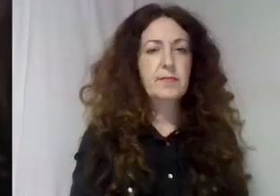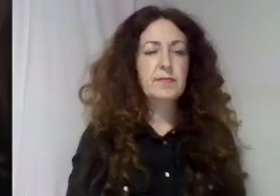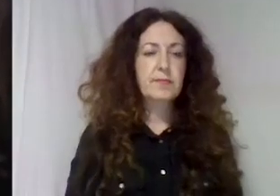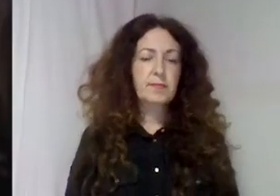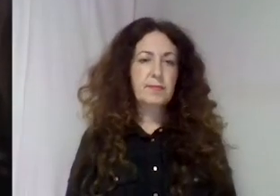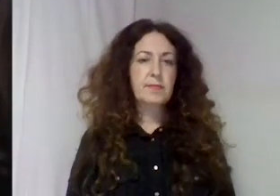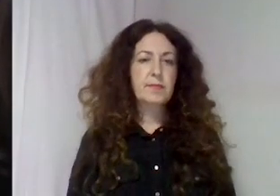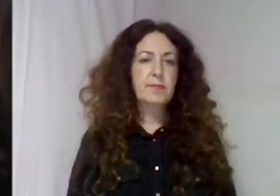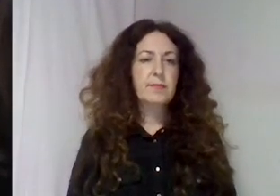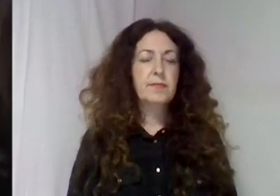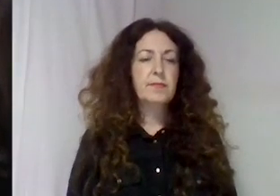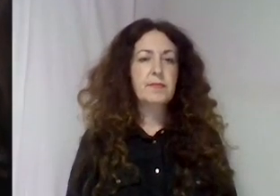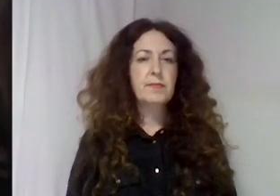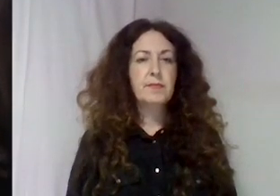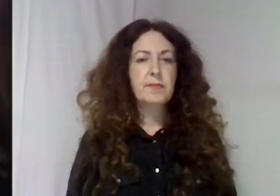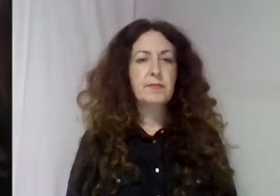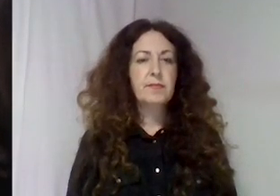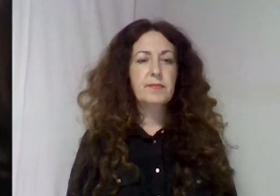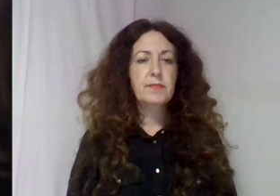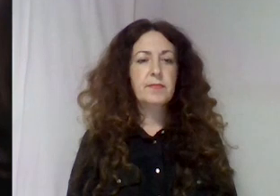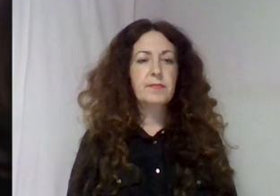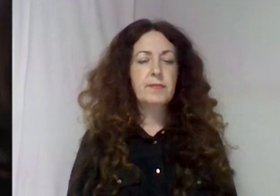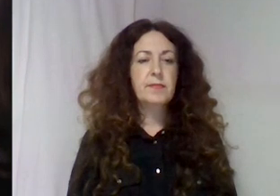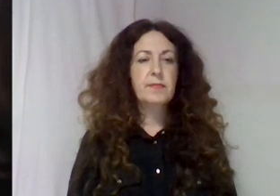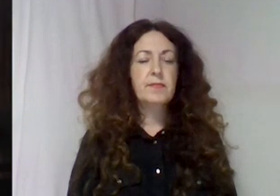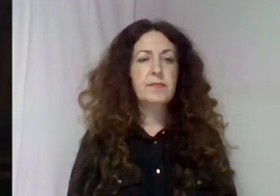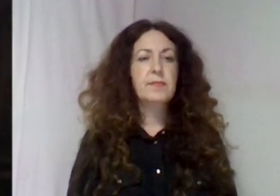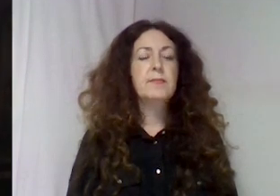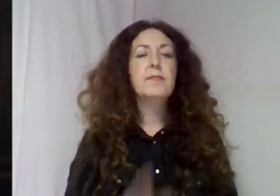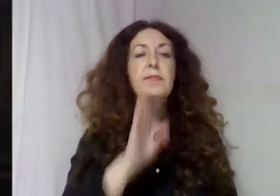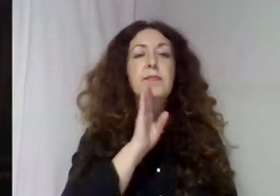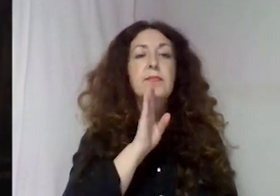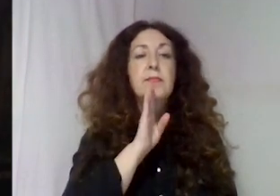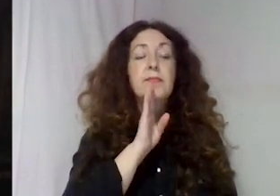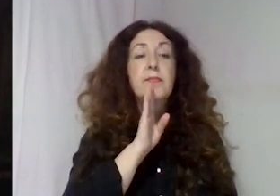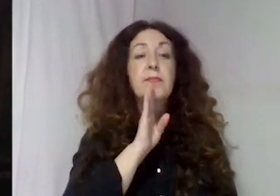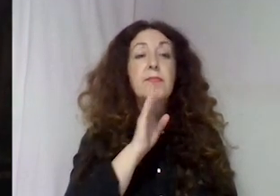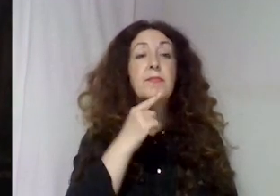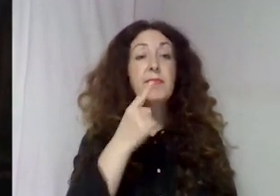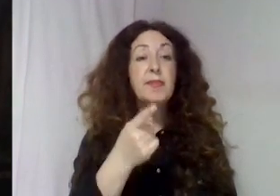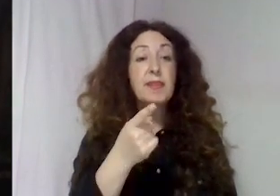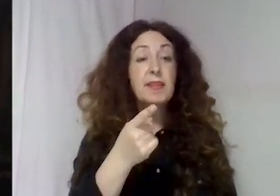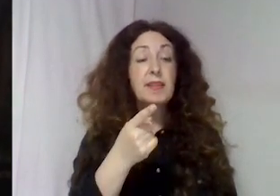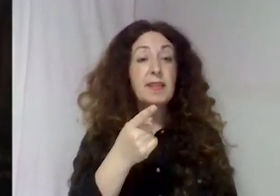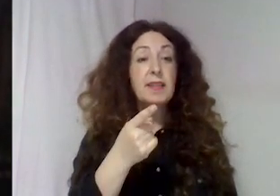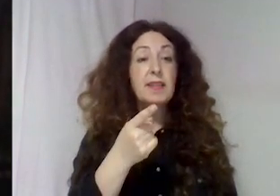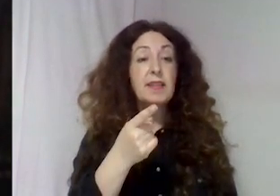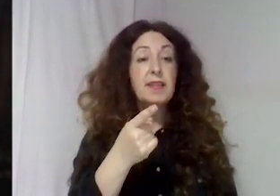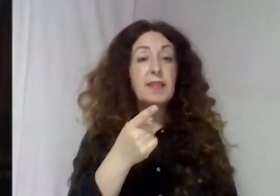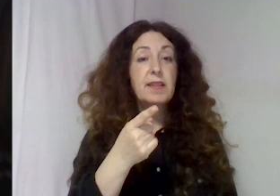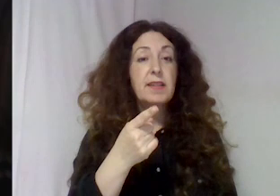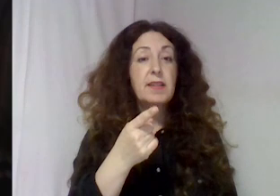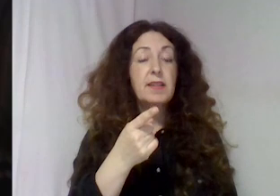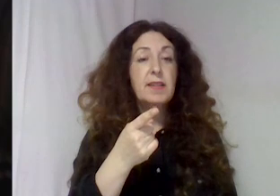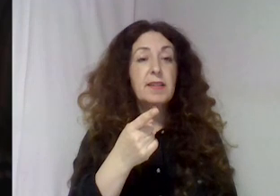supuestos adversarios en el giro inmediatamente se tapan. Por supuesto. Ya acaba hablando de la impunidad. Sí, y quizás supuesto. Eso es la